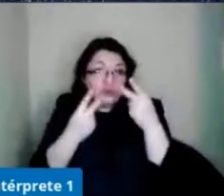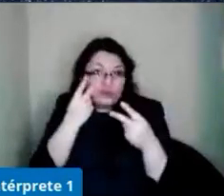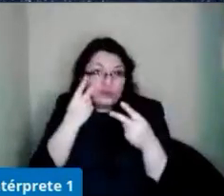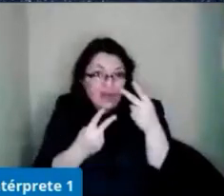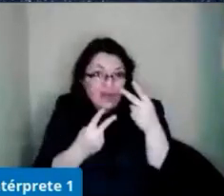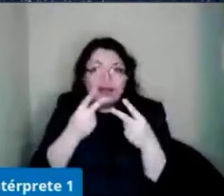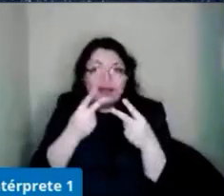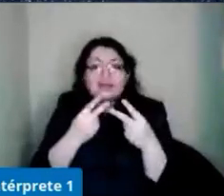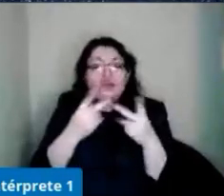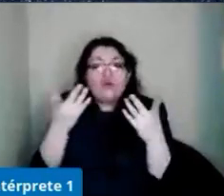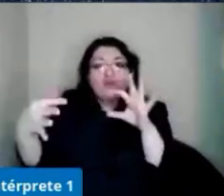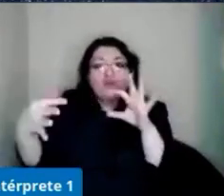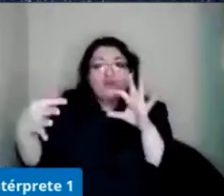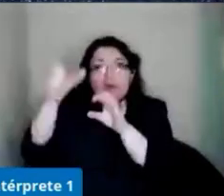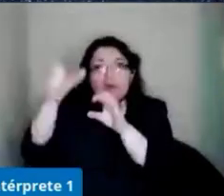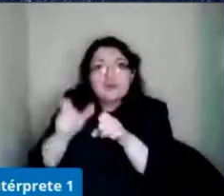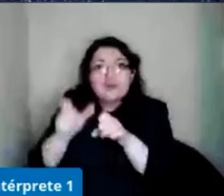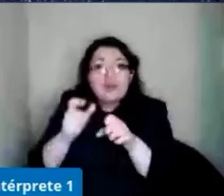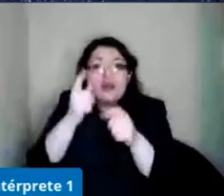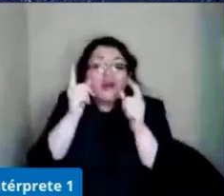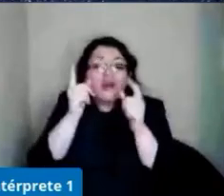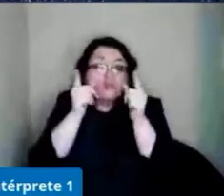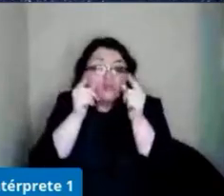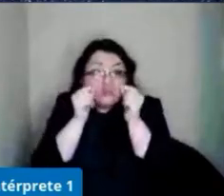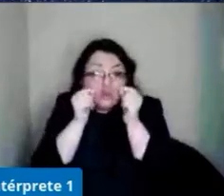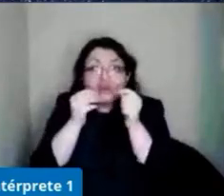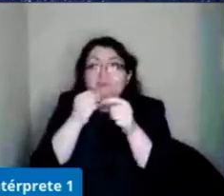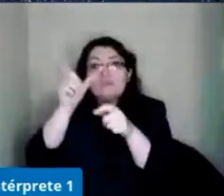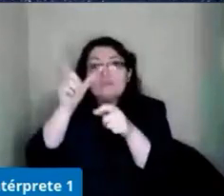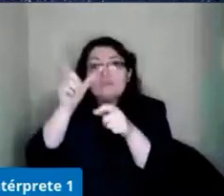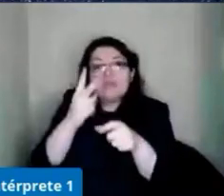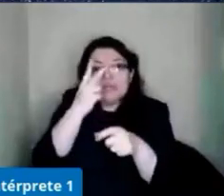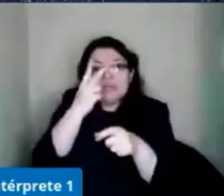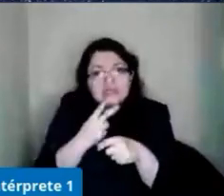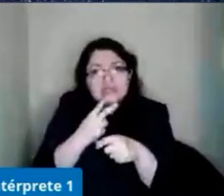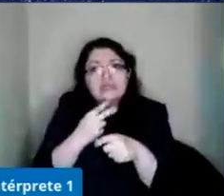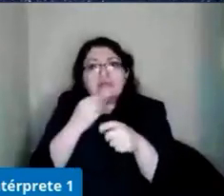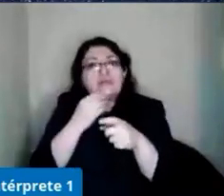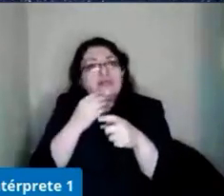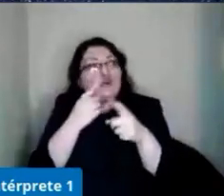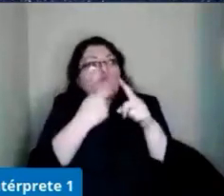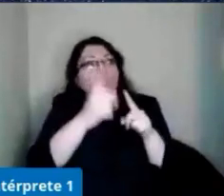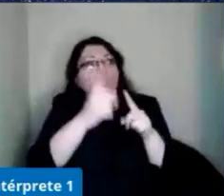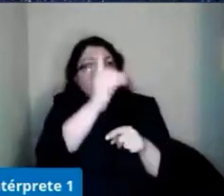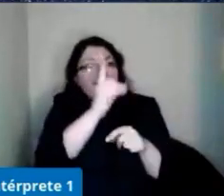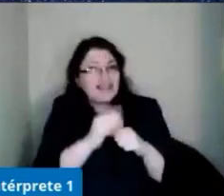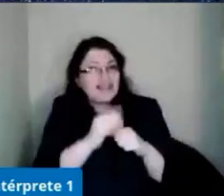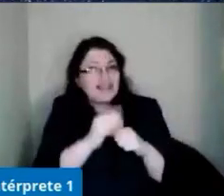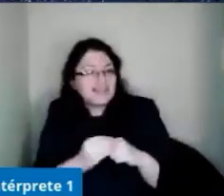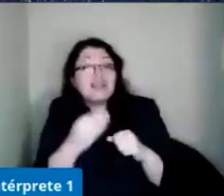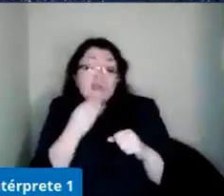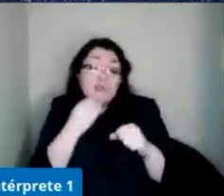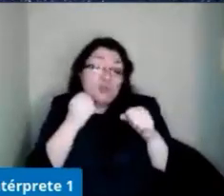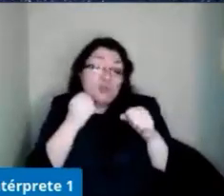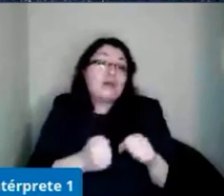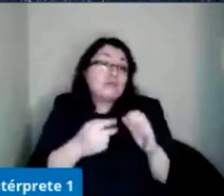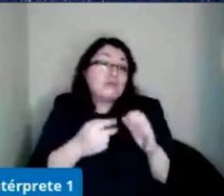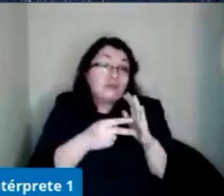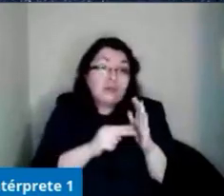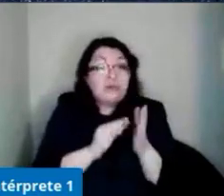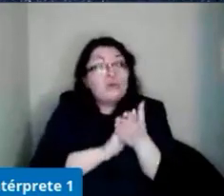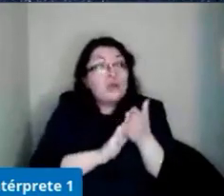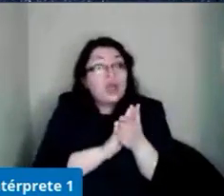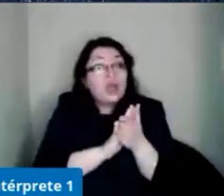o que pueden ver mal, y luego eso también expandirlo a otro tipo de discapacidades que podrían generar problemas, como la discapacidad